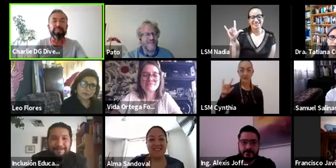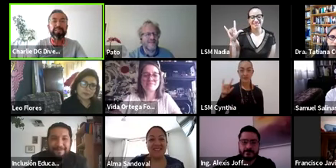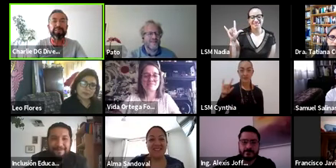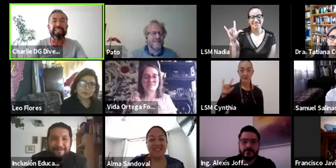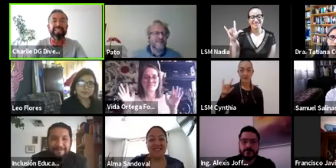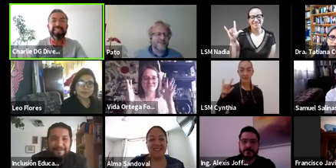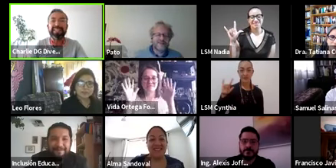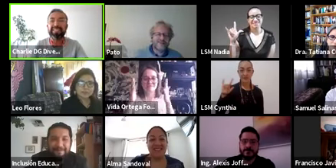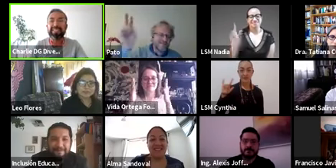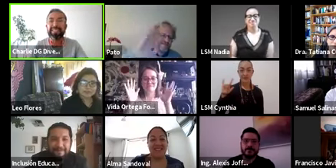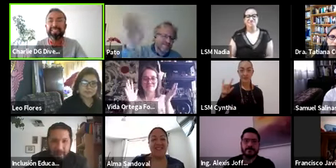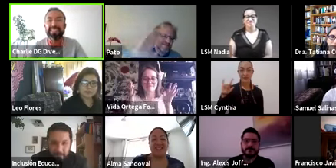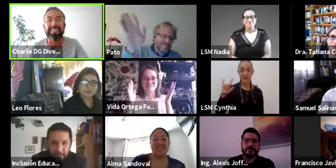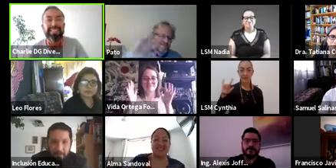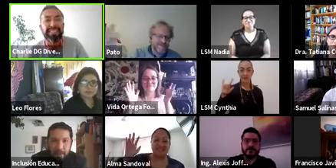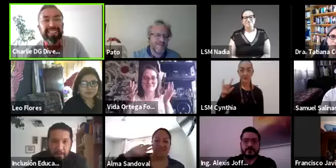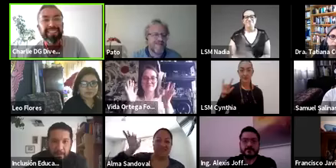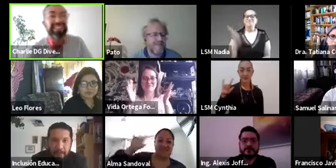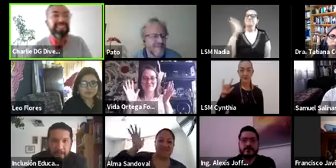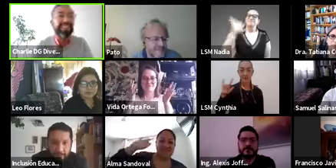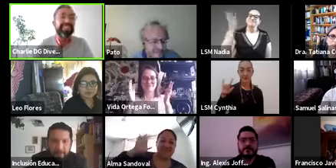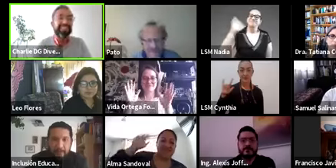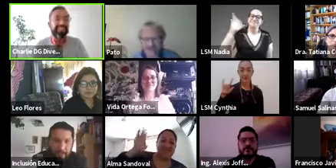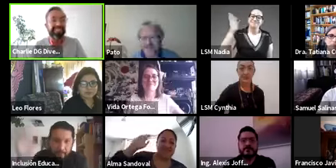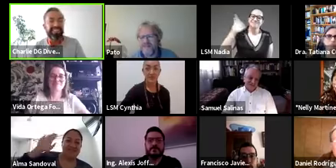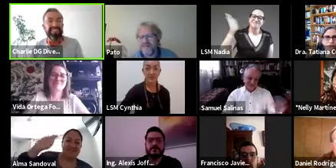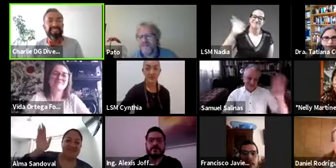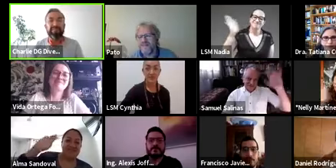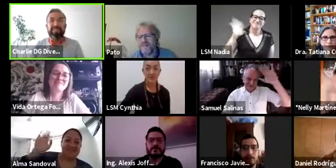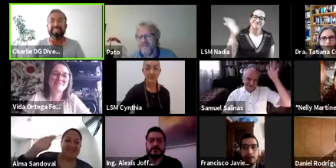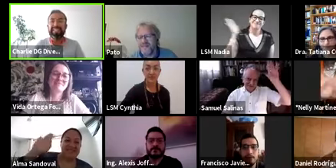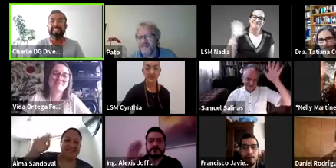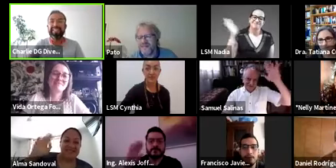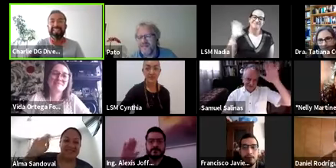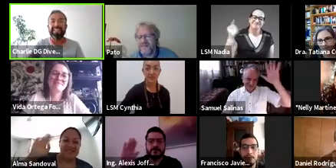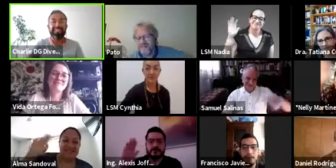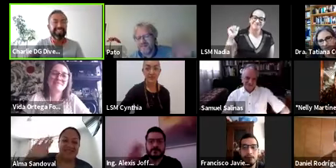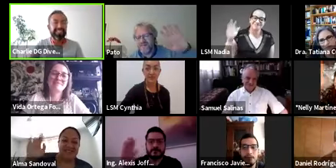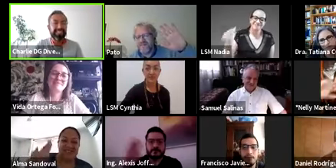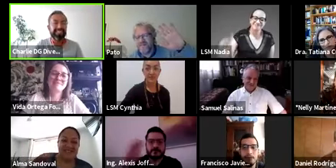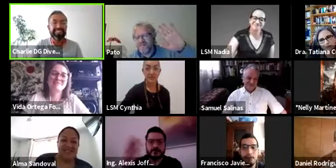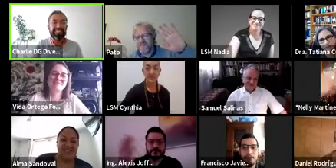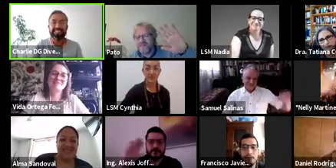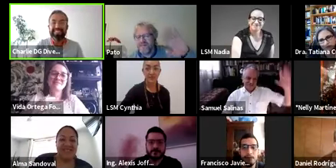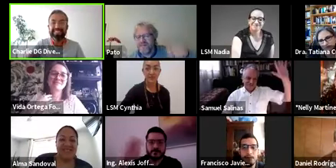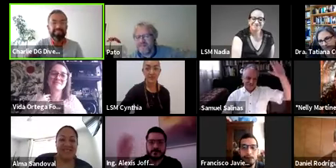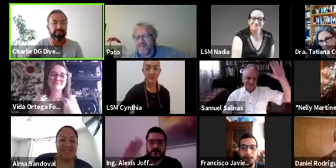Listo. Muchísimas gracias. Que tengan un excelente día.